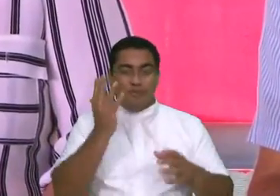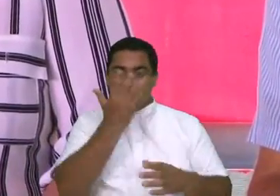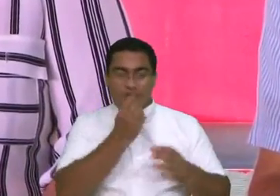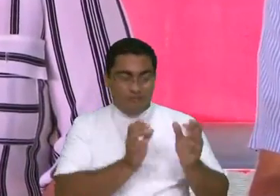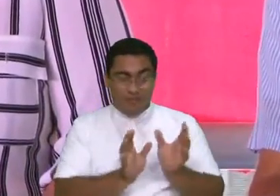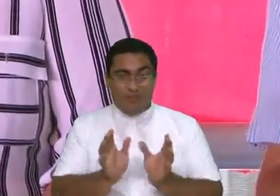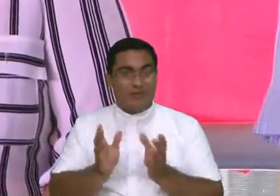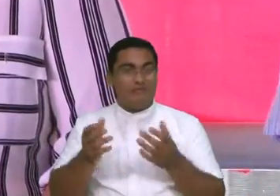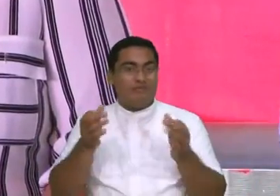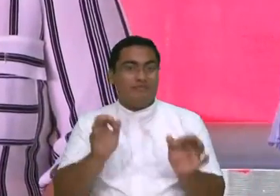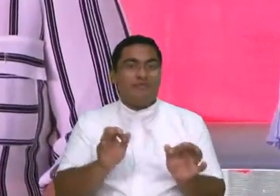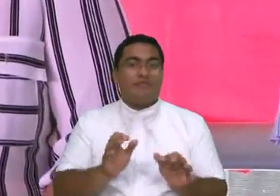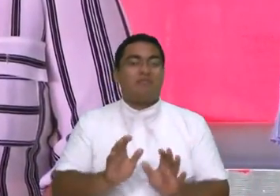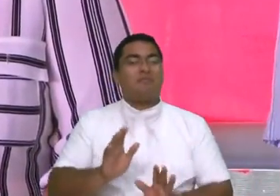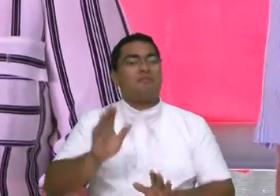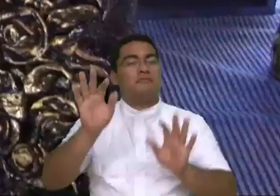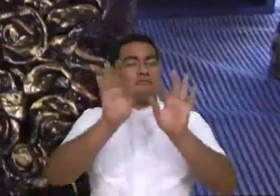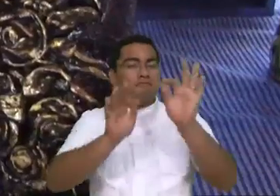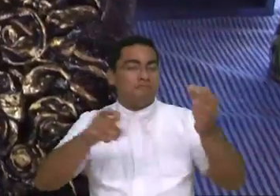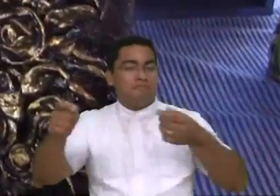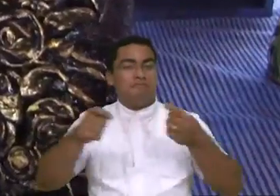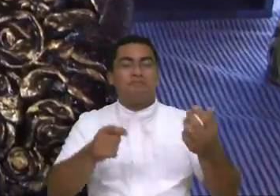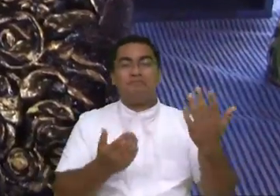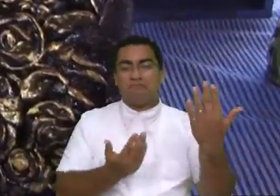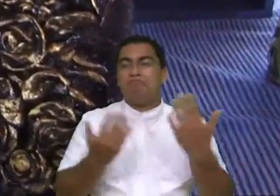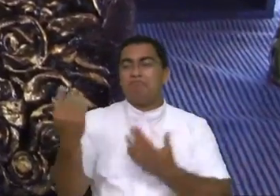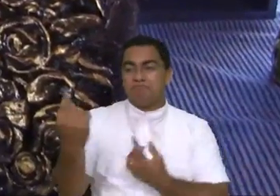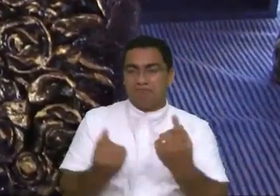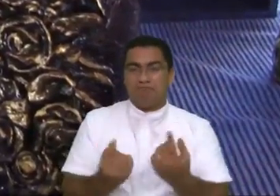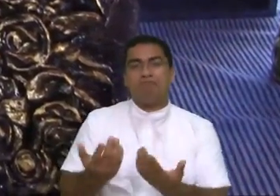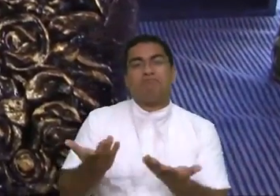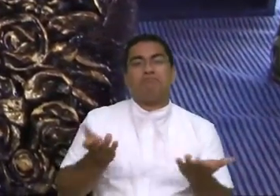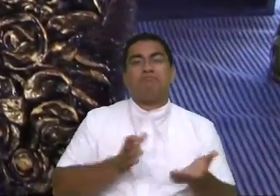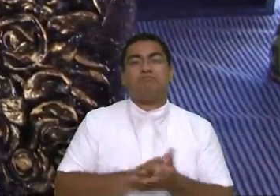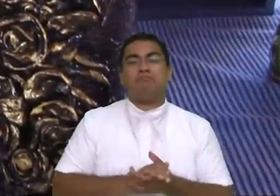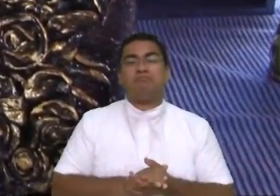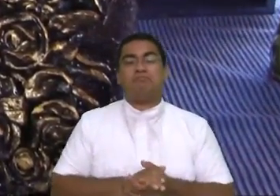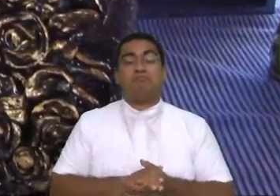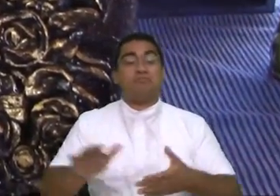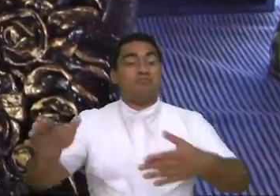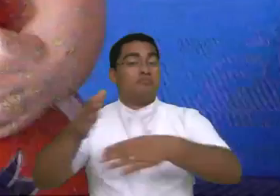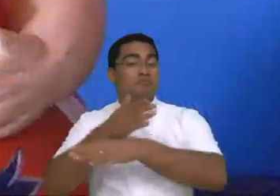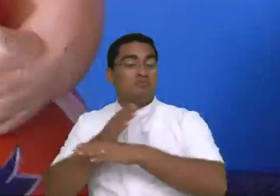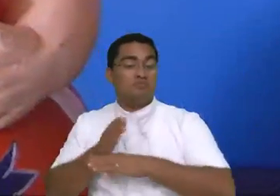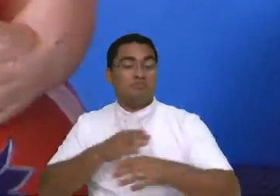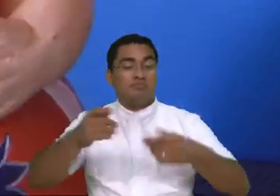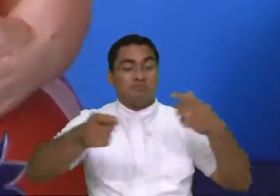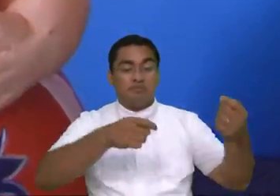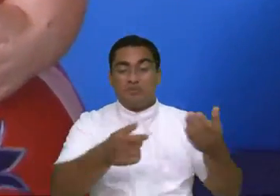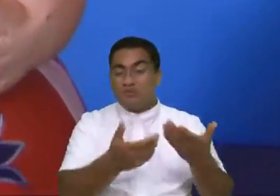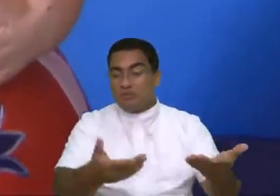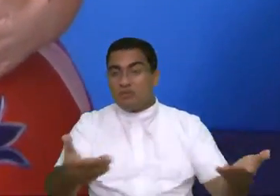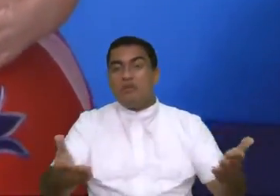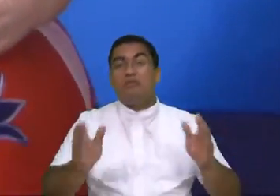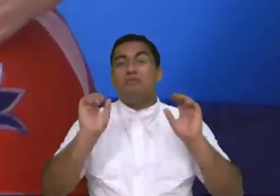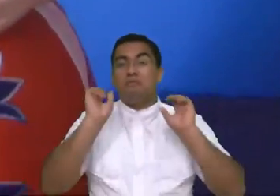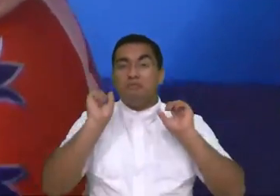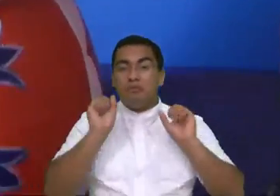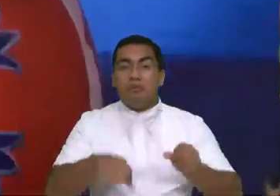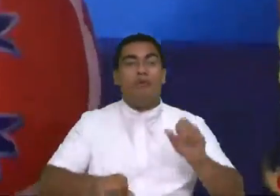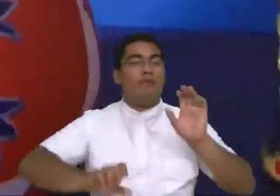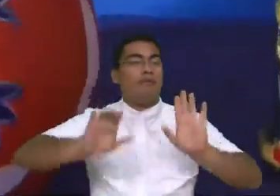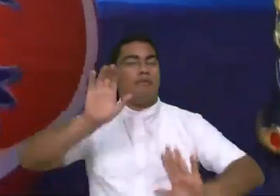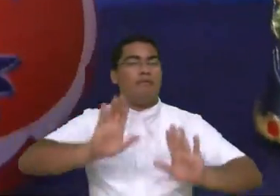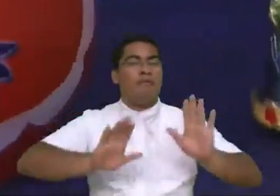a estar participando en la feria y los esperamos. Además de obtener productos variados, los asistentes podrán participar en las